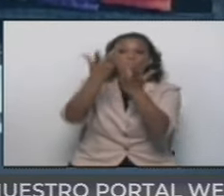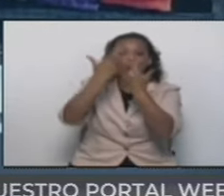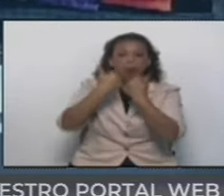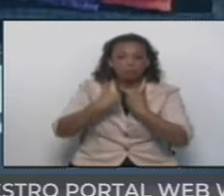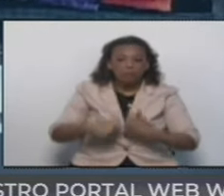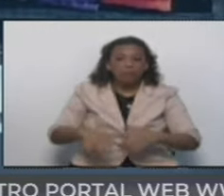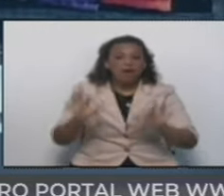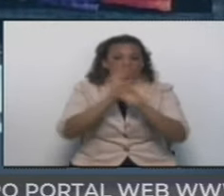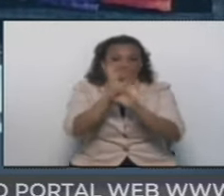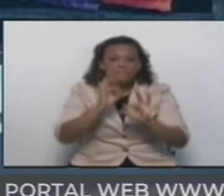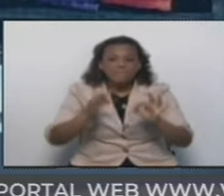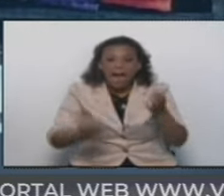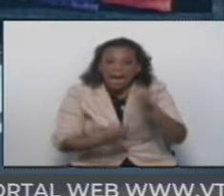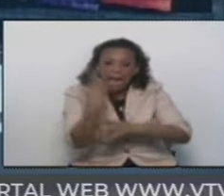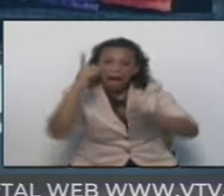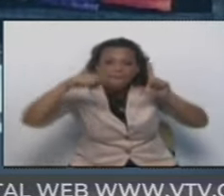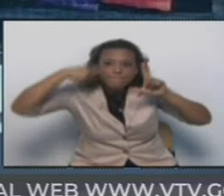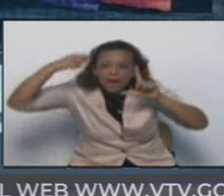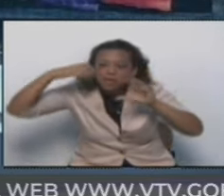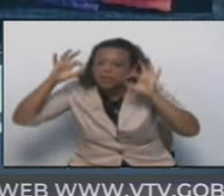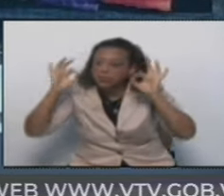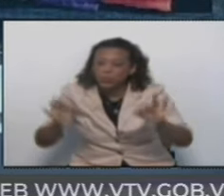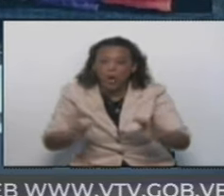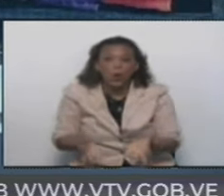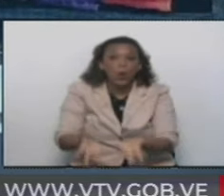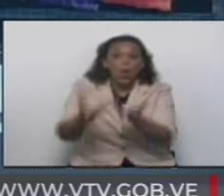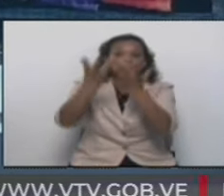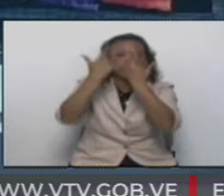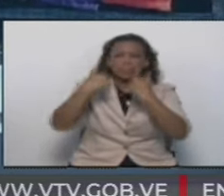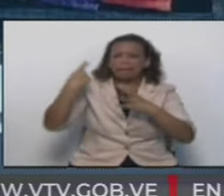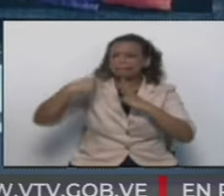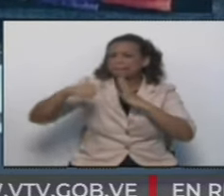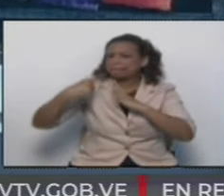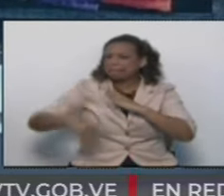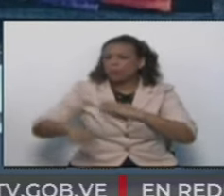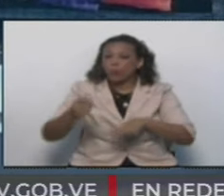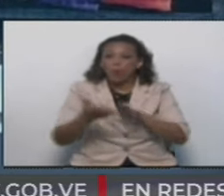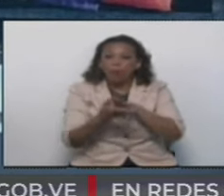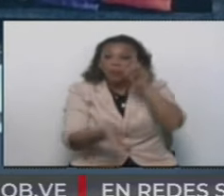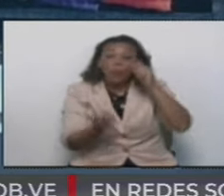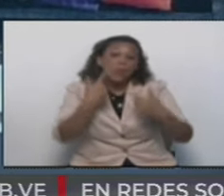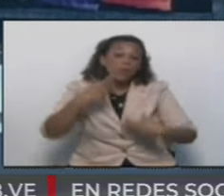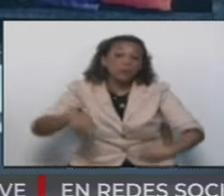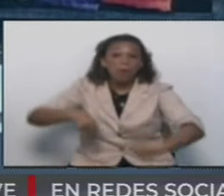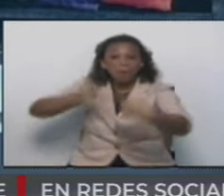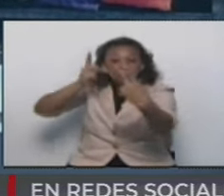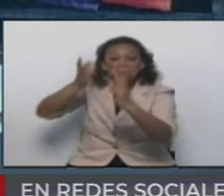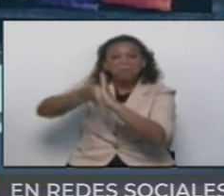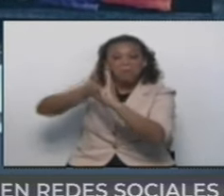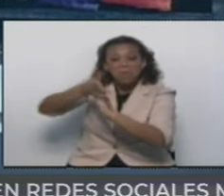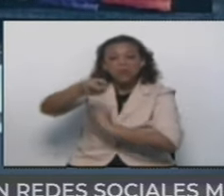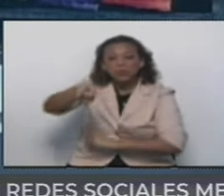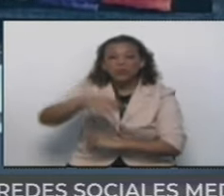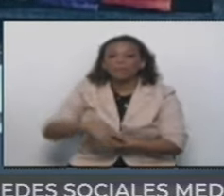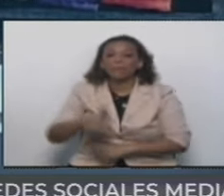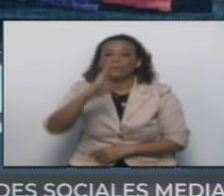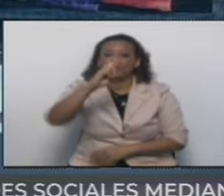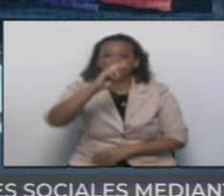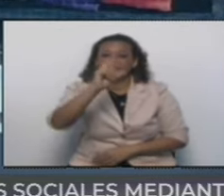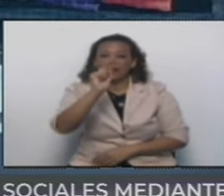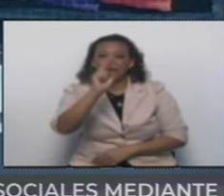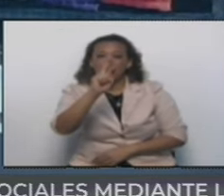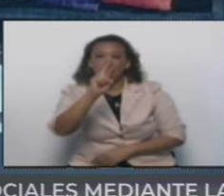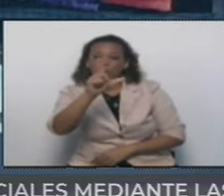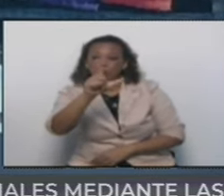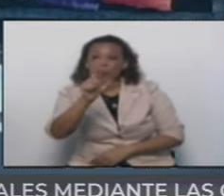también. Tiene tantas cosas que contar. Pudiéramos hacer un podcast. ¿Ah? Raúl Antonio Capote.